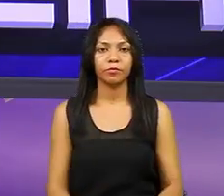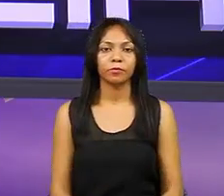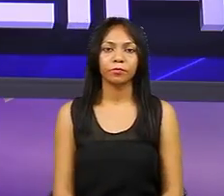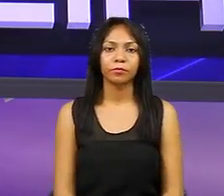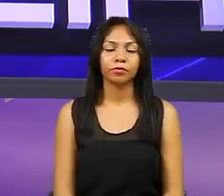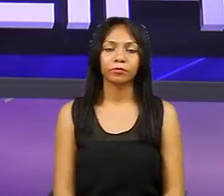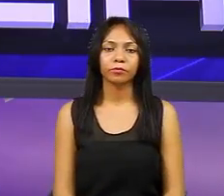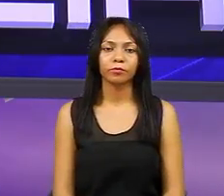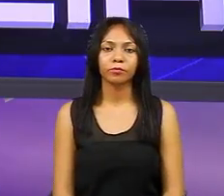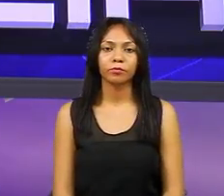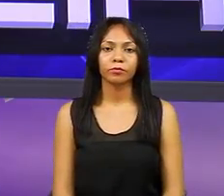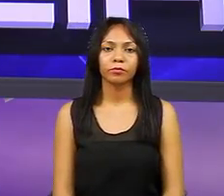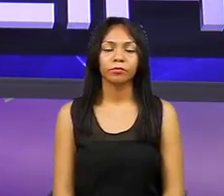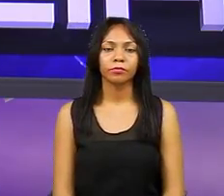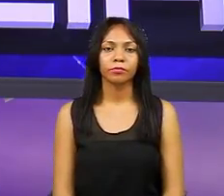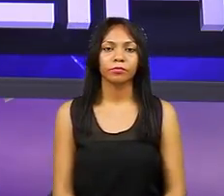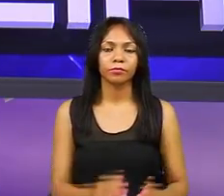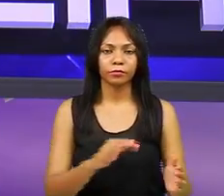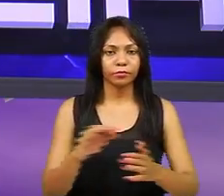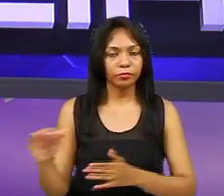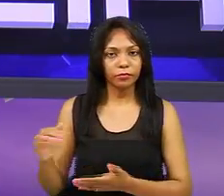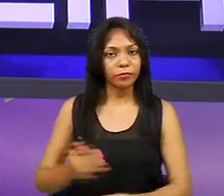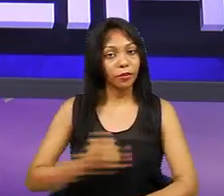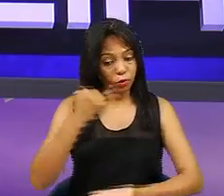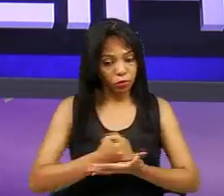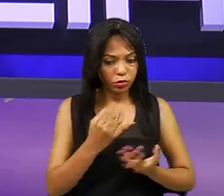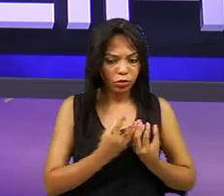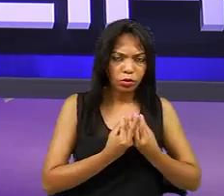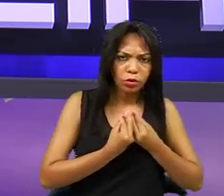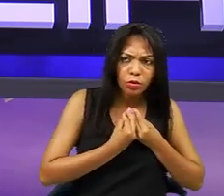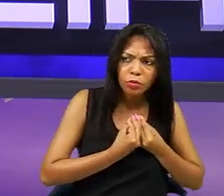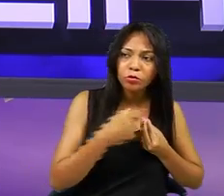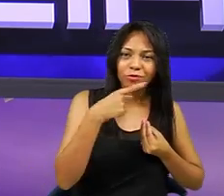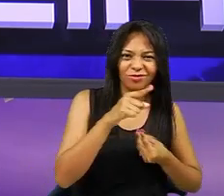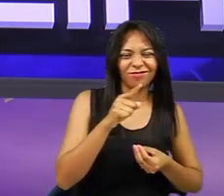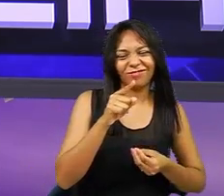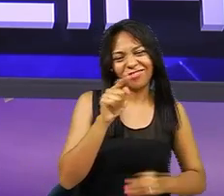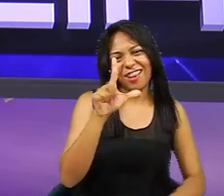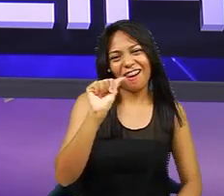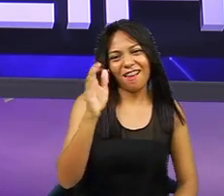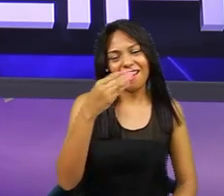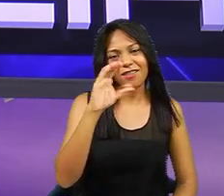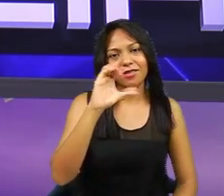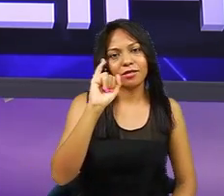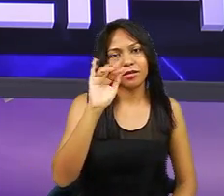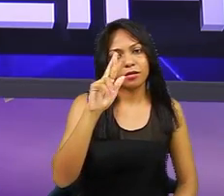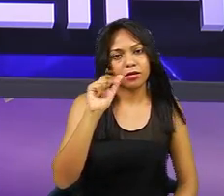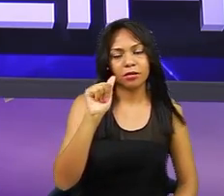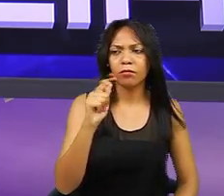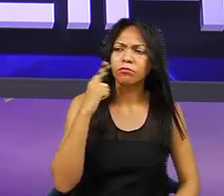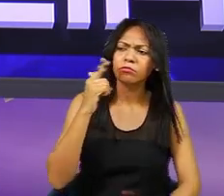Acción Comunal del barrio Bosques de la Cira denuncia invasión de humedal por parte de particulares. Aseguran que las autoridades no toman cartas en el